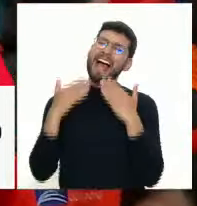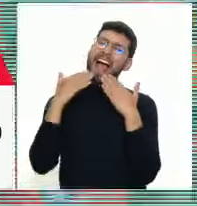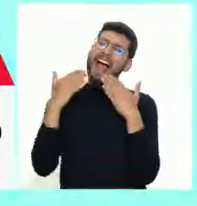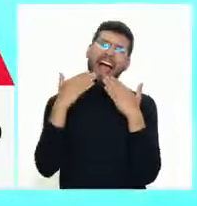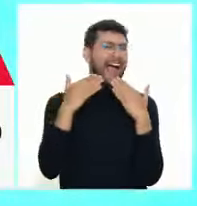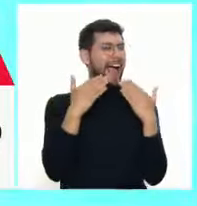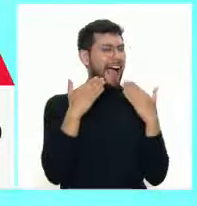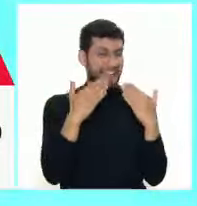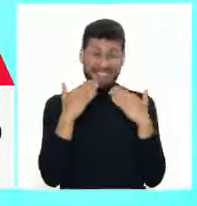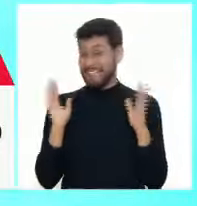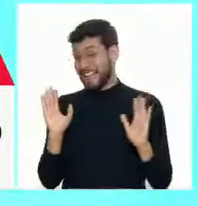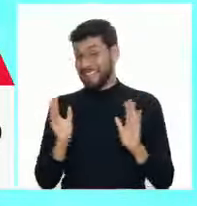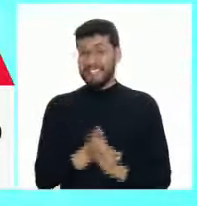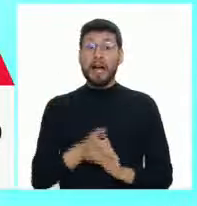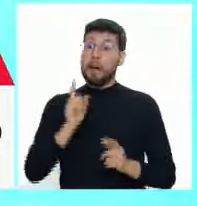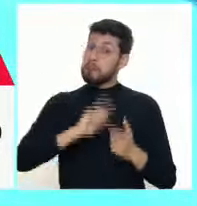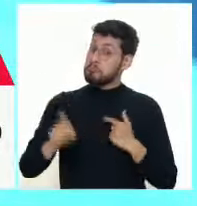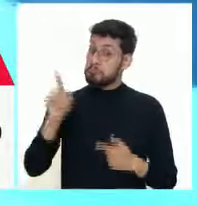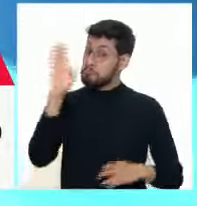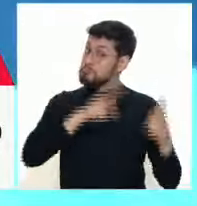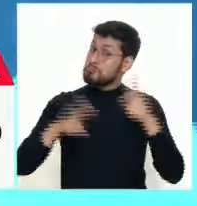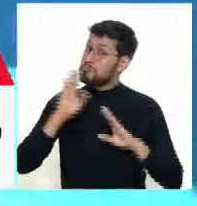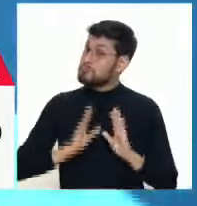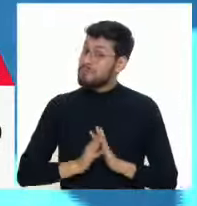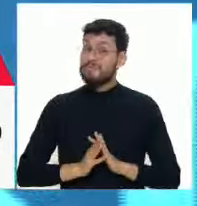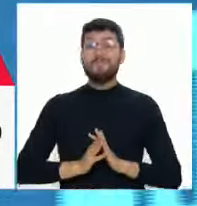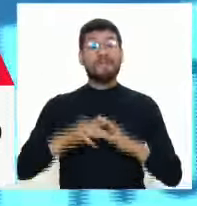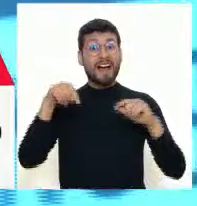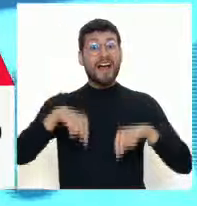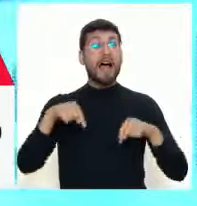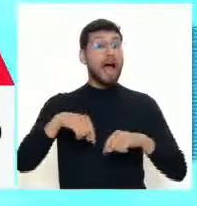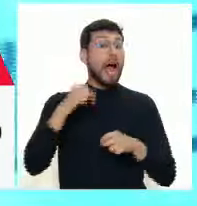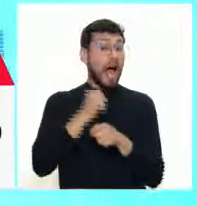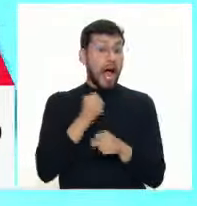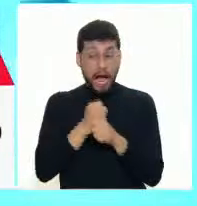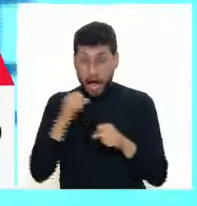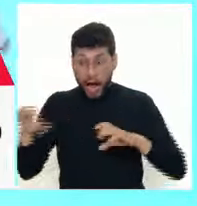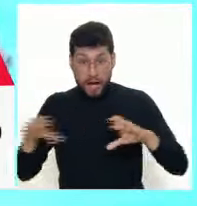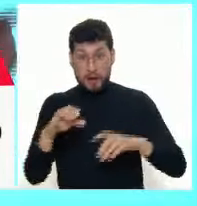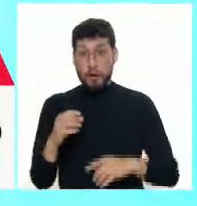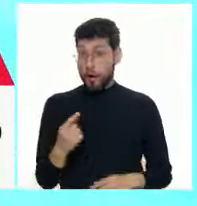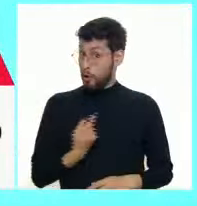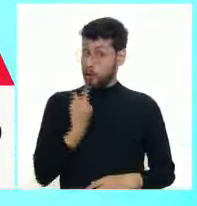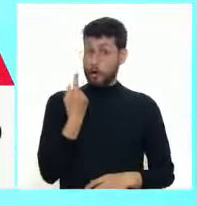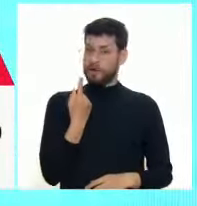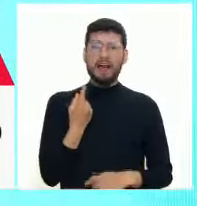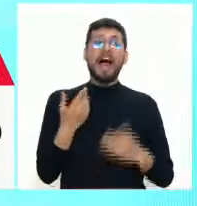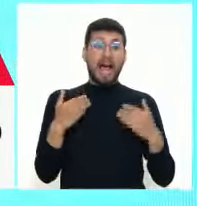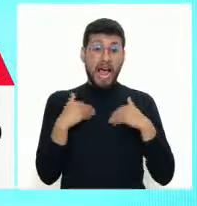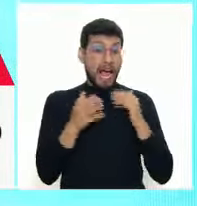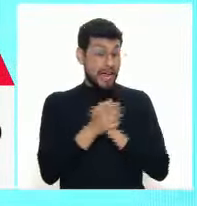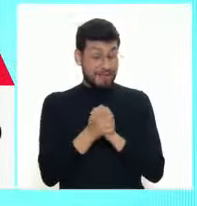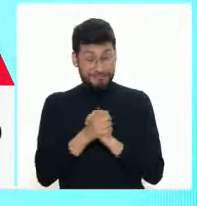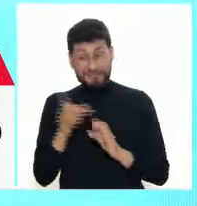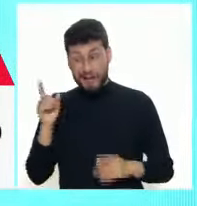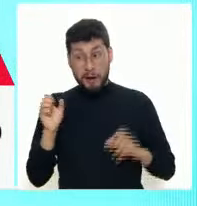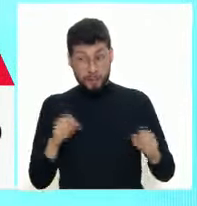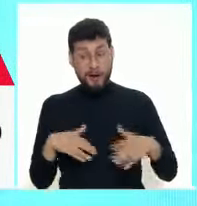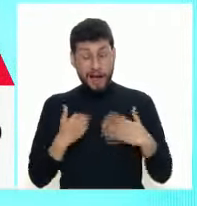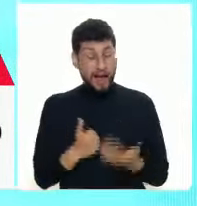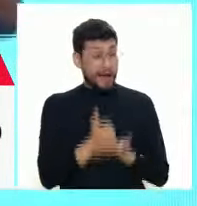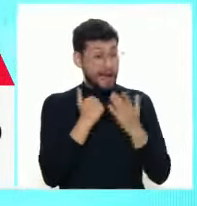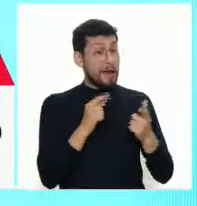Gracias, gracias, gracias. Pero no se preocupen, porque en esta tarea no estamos solos. Tengo unos amigos que yo sé que me pueden